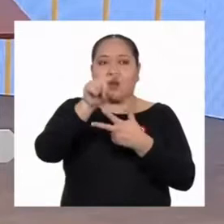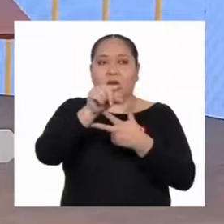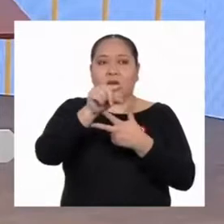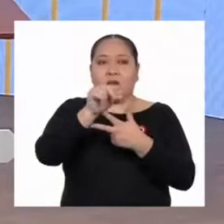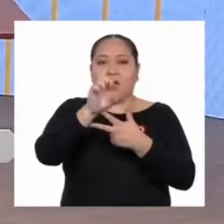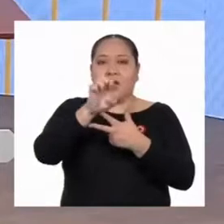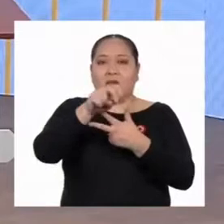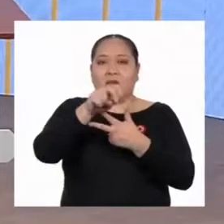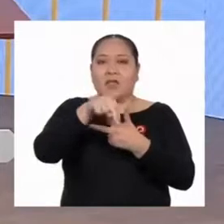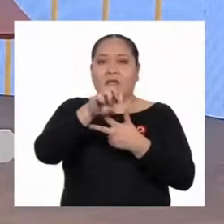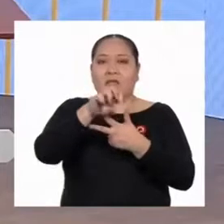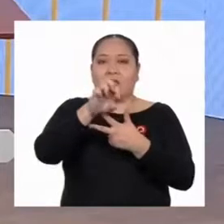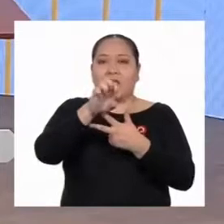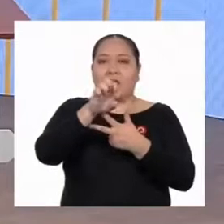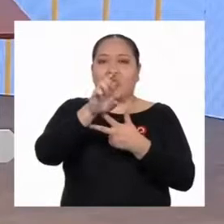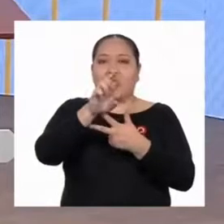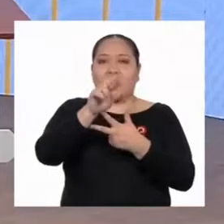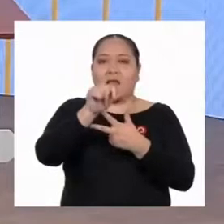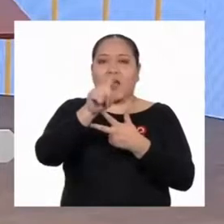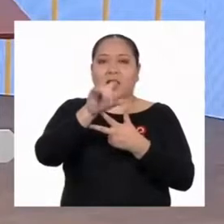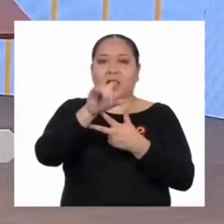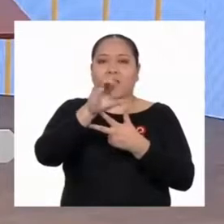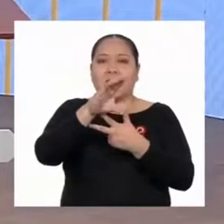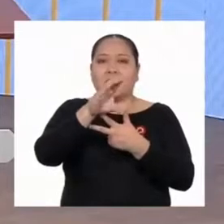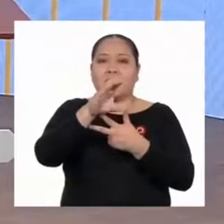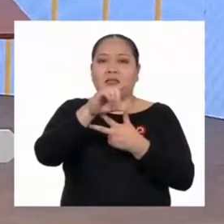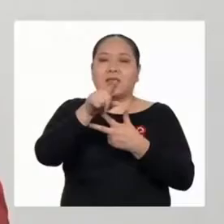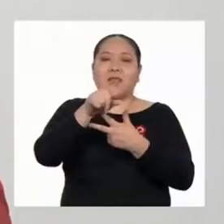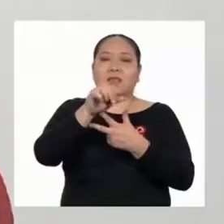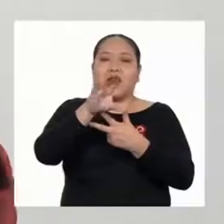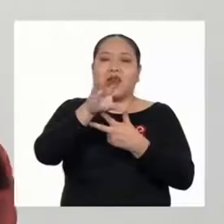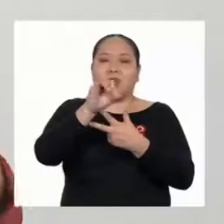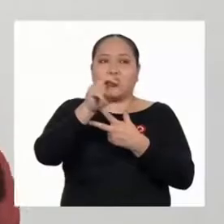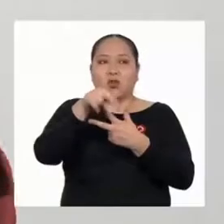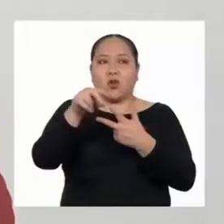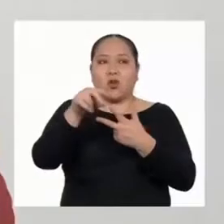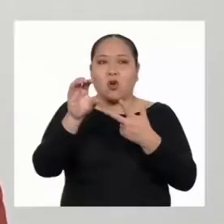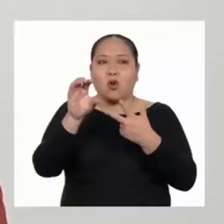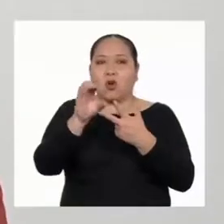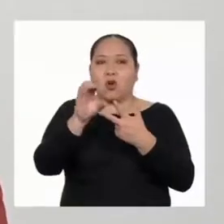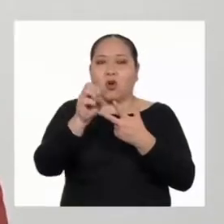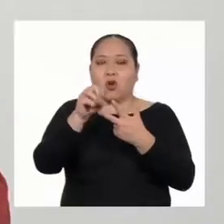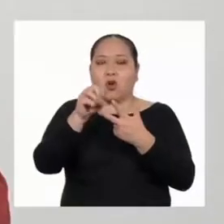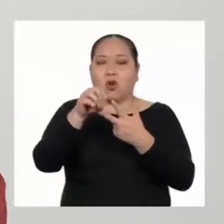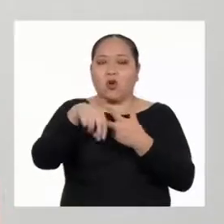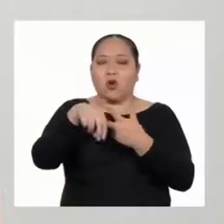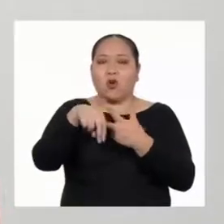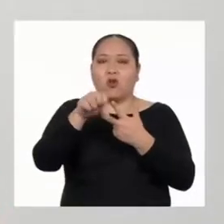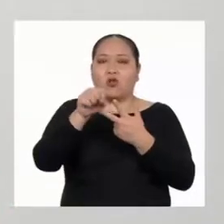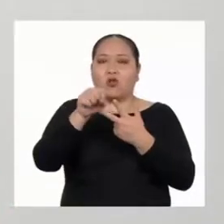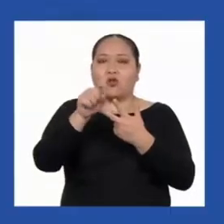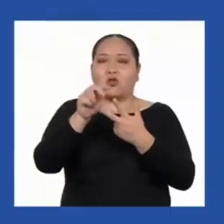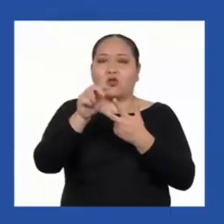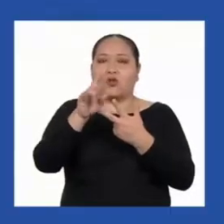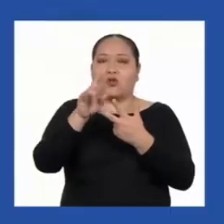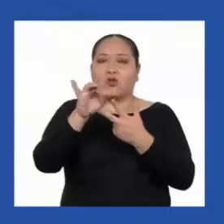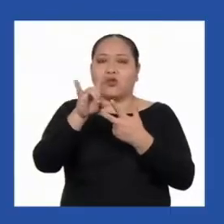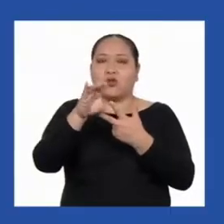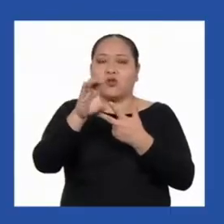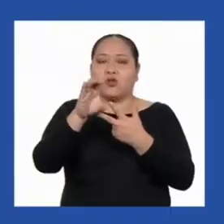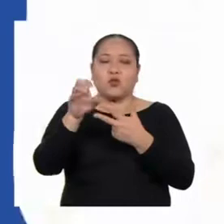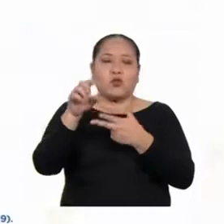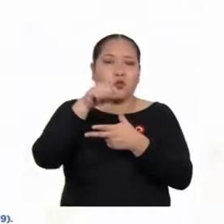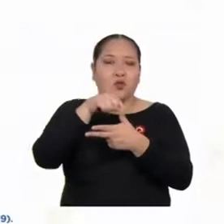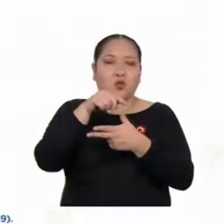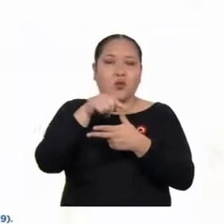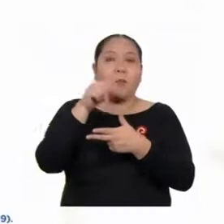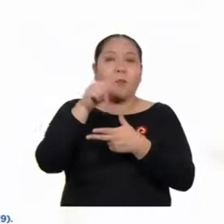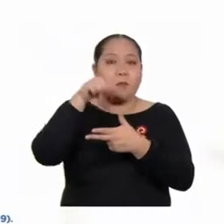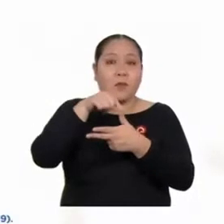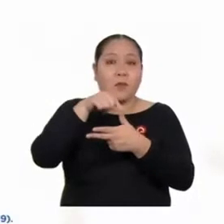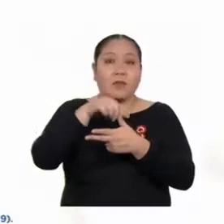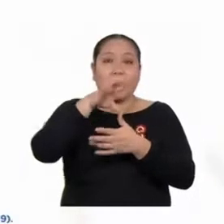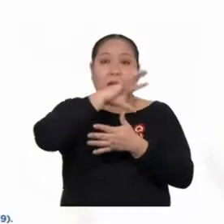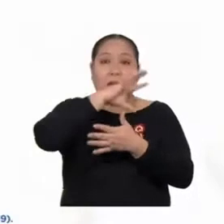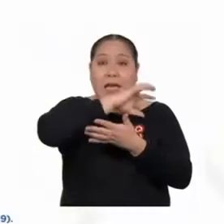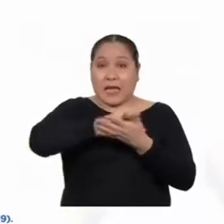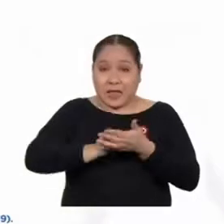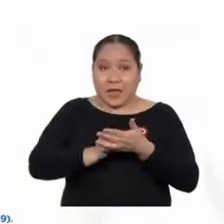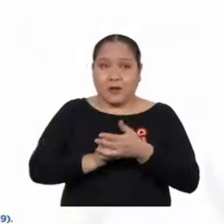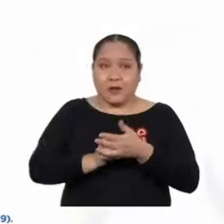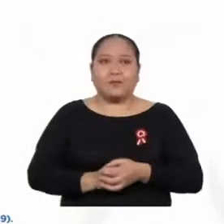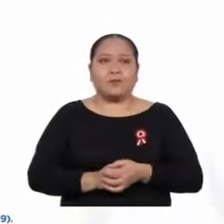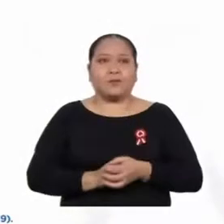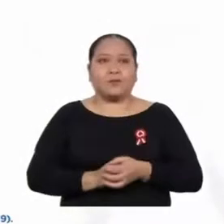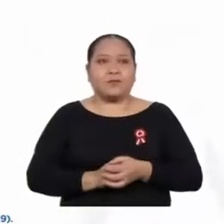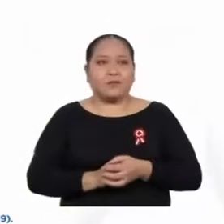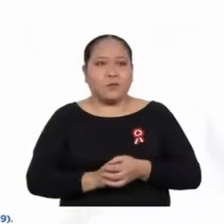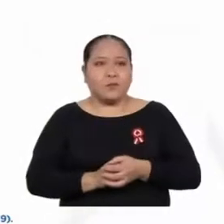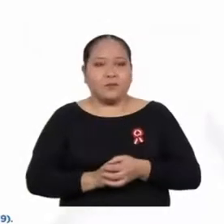generalización o construcción? Probemos con la primera, supresión. Listo. ¿Nos